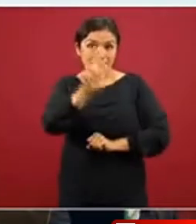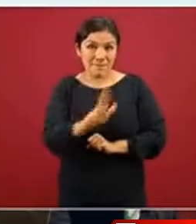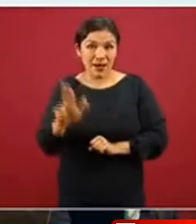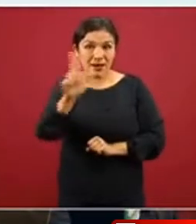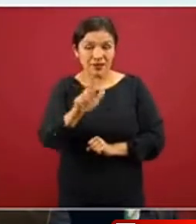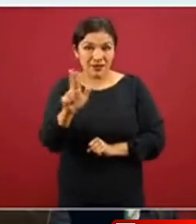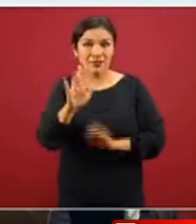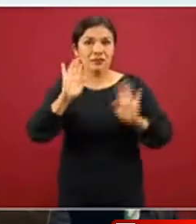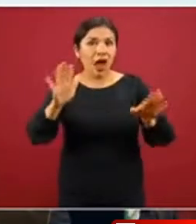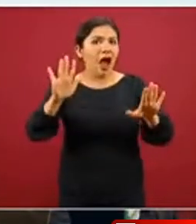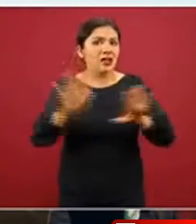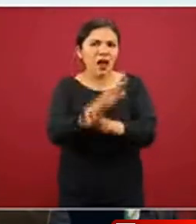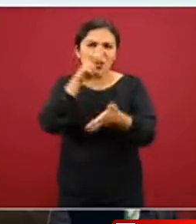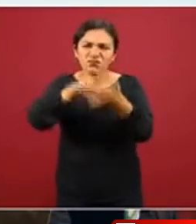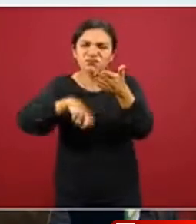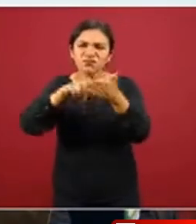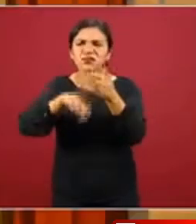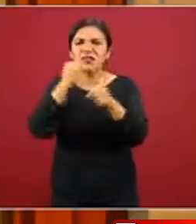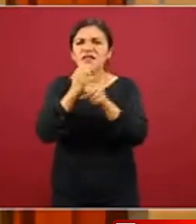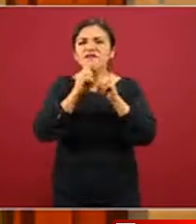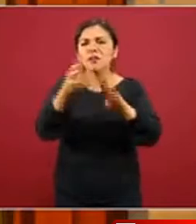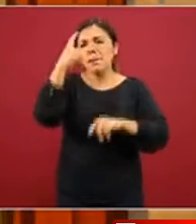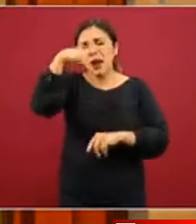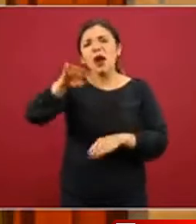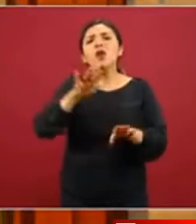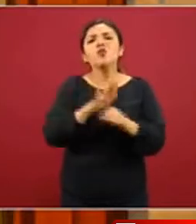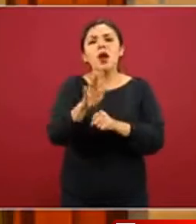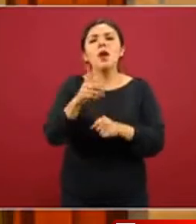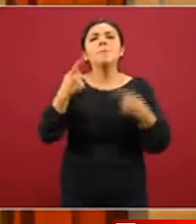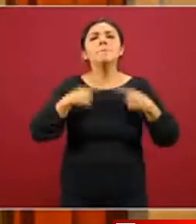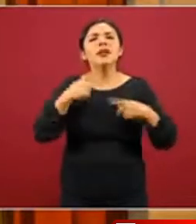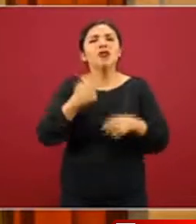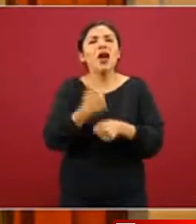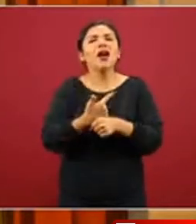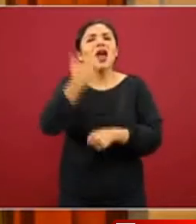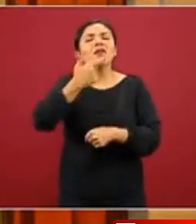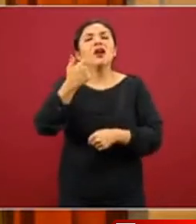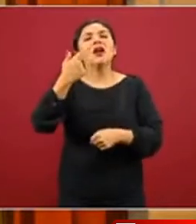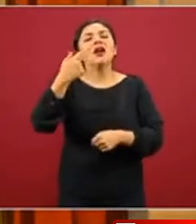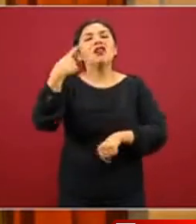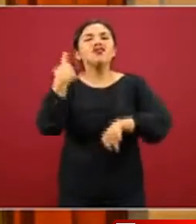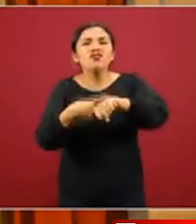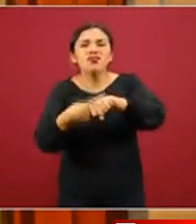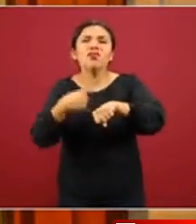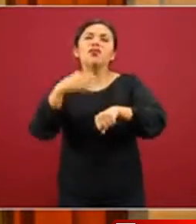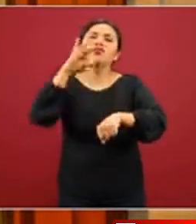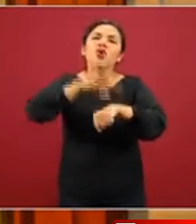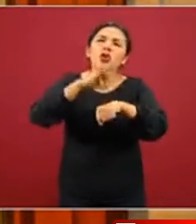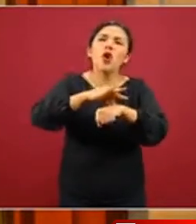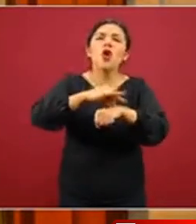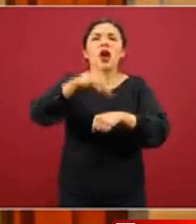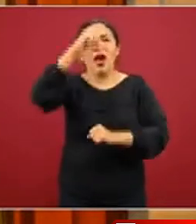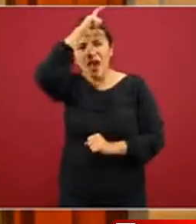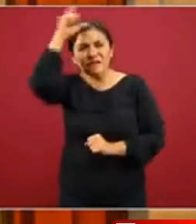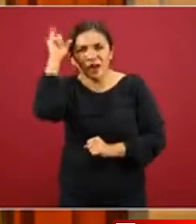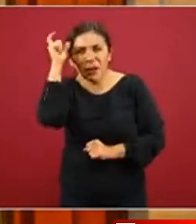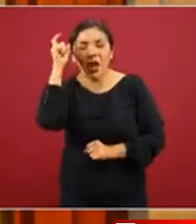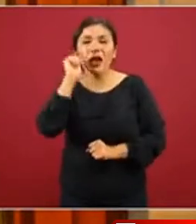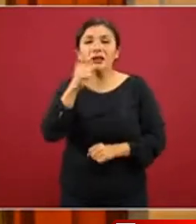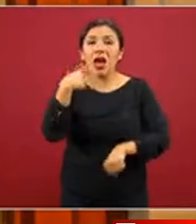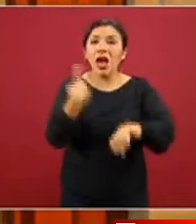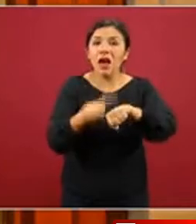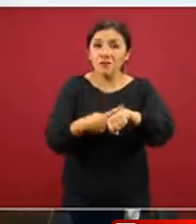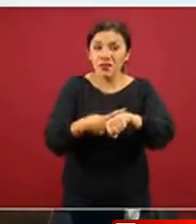actualizamos los datos de la afectación a profesionales de la salud con COVID-19. Veamos la primera diapositiva de